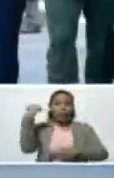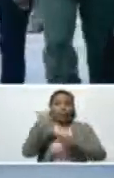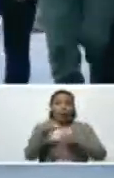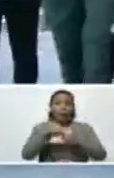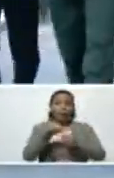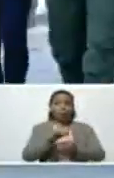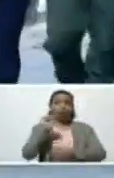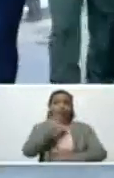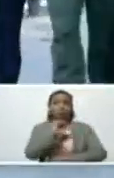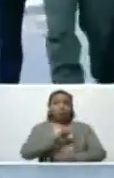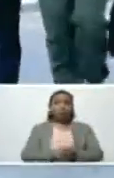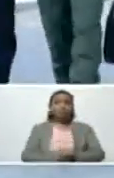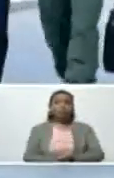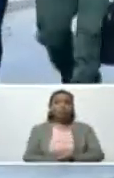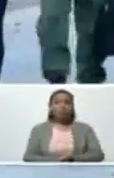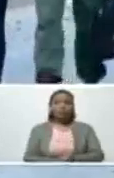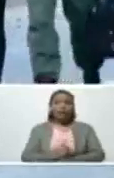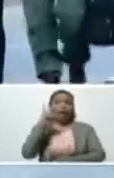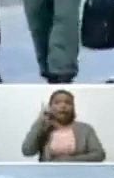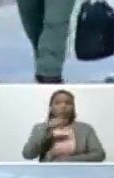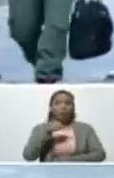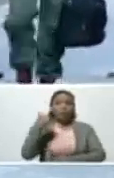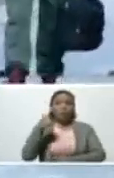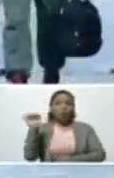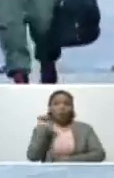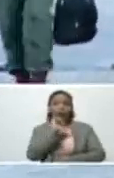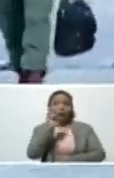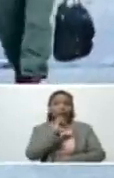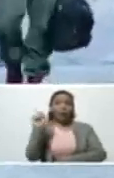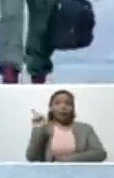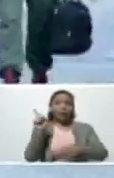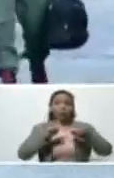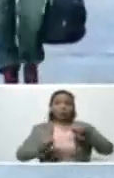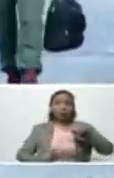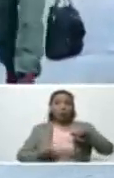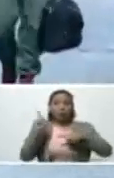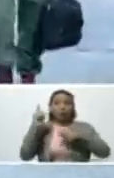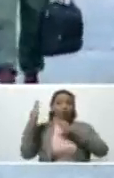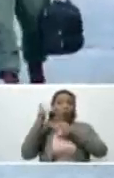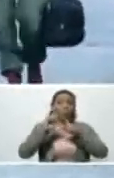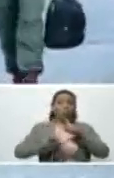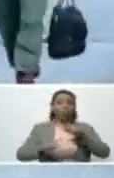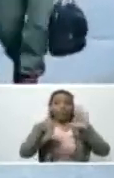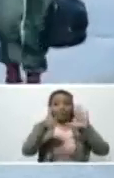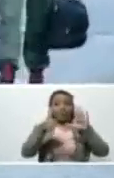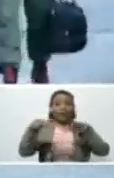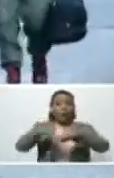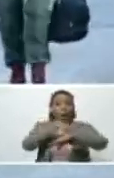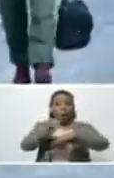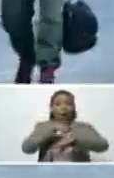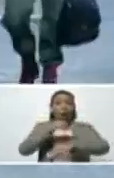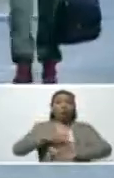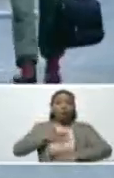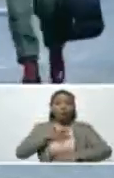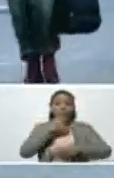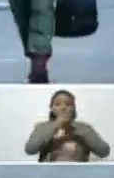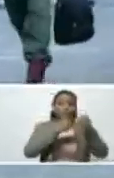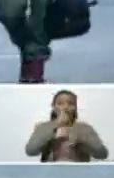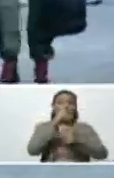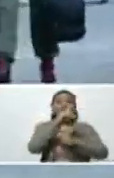Sí. También estos carros, este es eléctrico, con una carga de 6 horas, él puede recorrer hasta